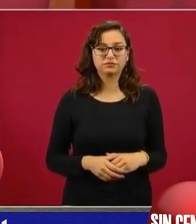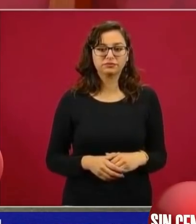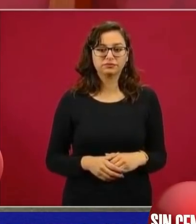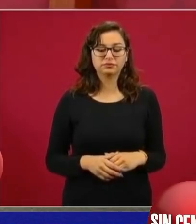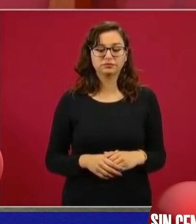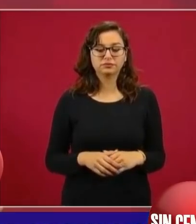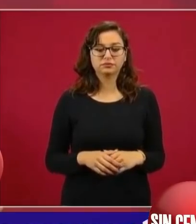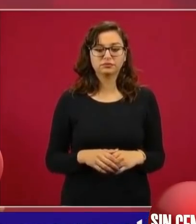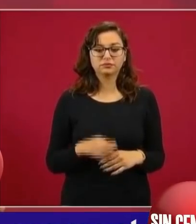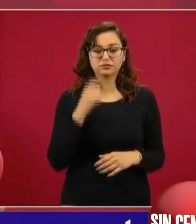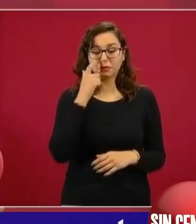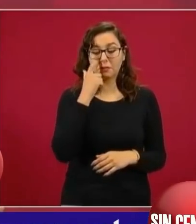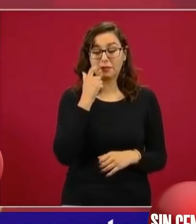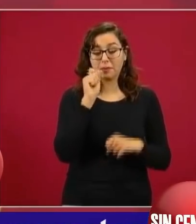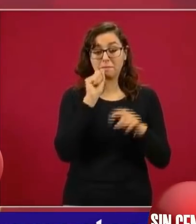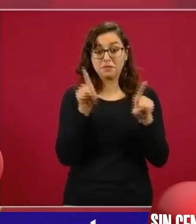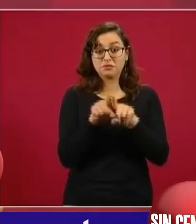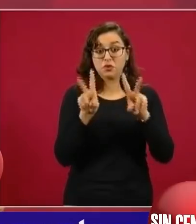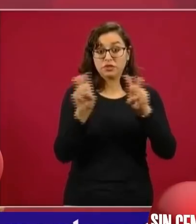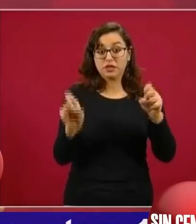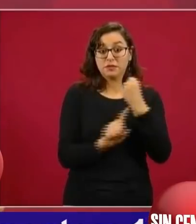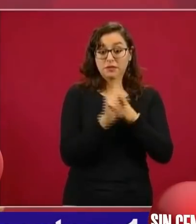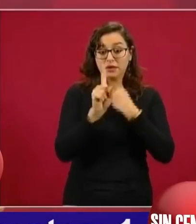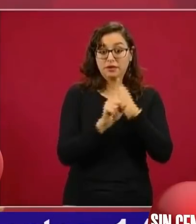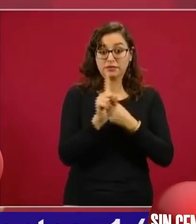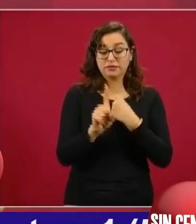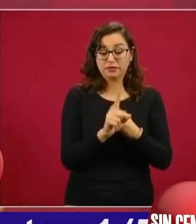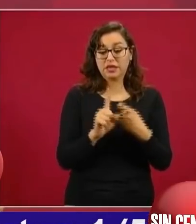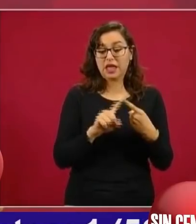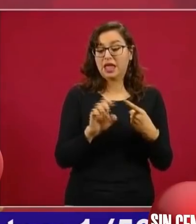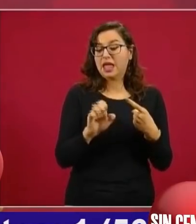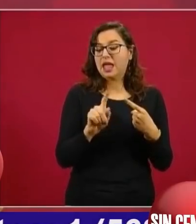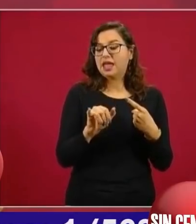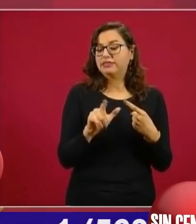Heredamos lo de etileno 21, Odebrecht,